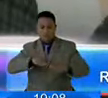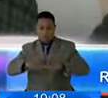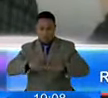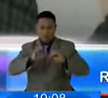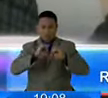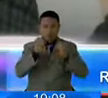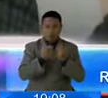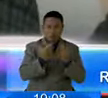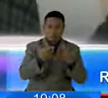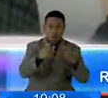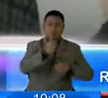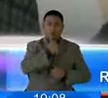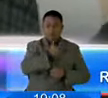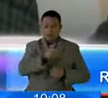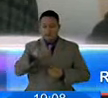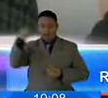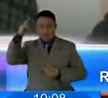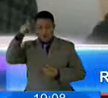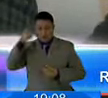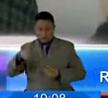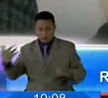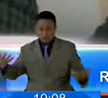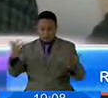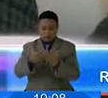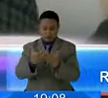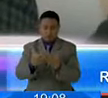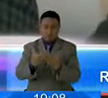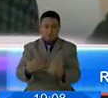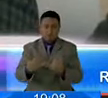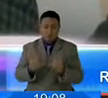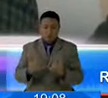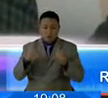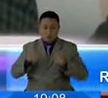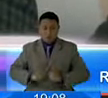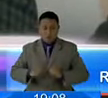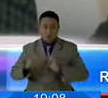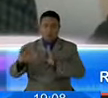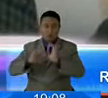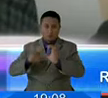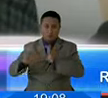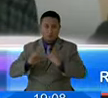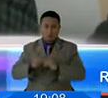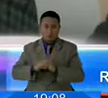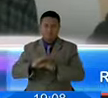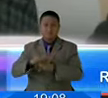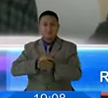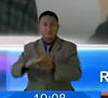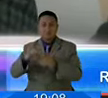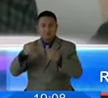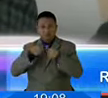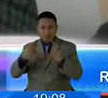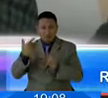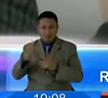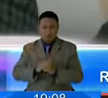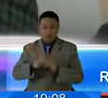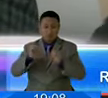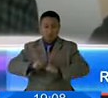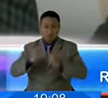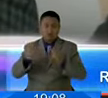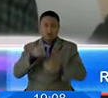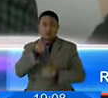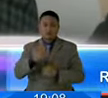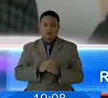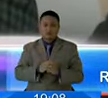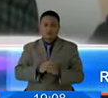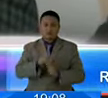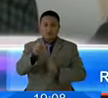sector no lucrativo y el próximo gobierno. Estamos tendiendo puentes, estamos invitando al diálogo para elevar la voz de cientos de